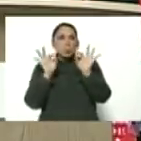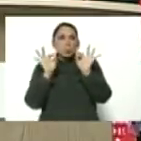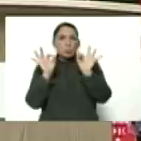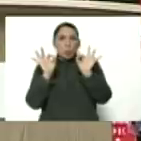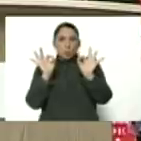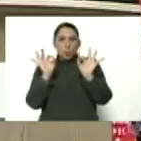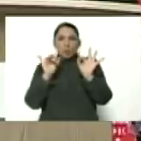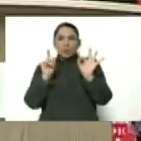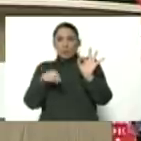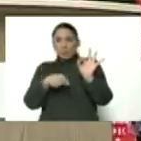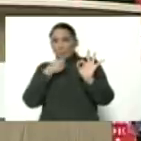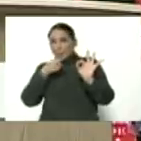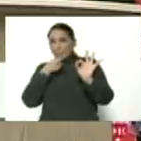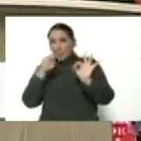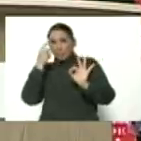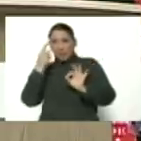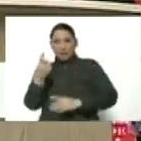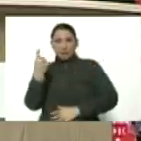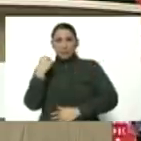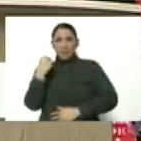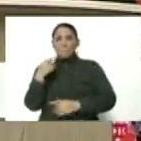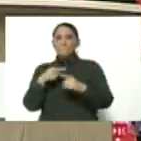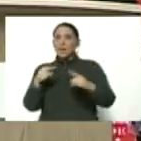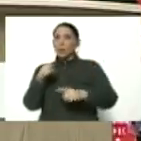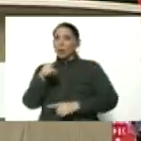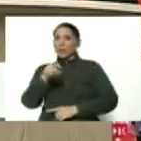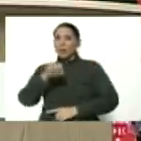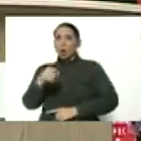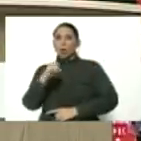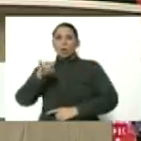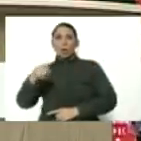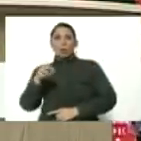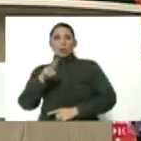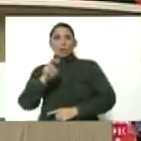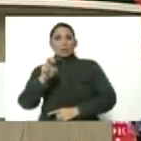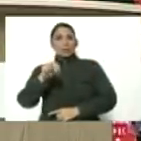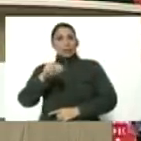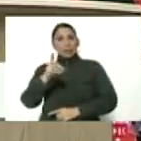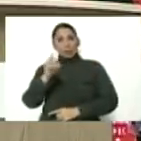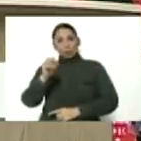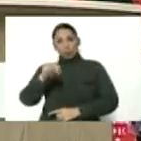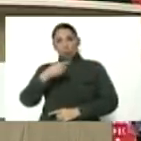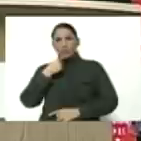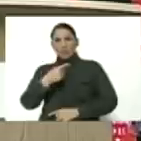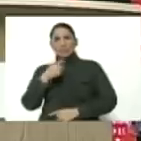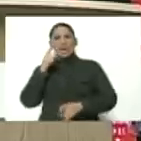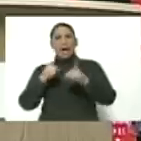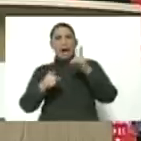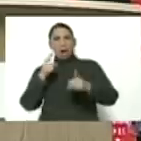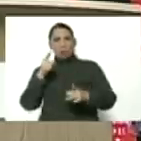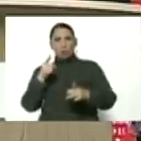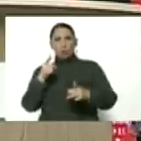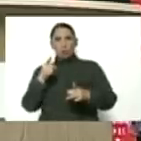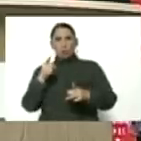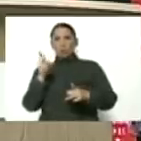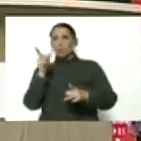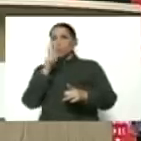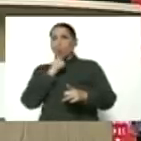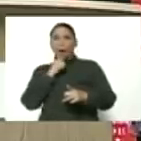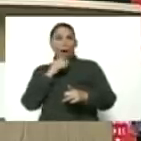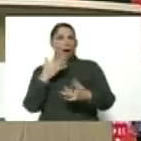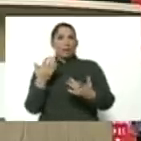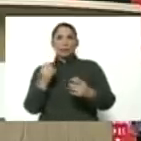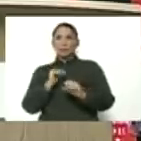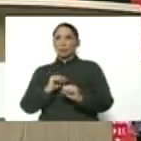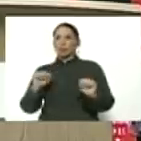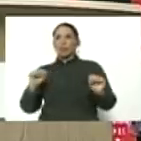en su entrevista del día de ayer, pero ahí JJ Rendón reconoce algo que es inevitable reconocer, que es que ese